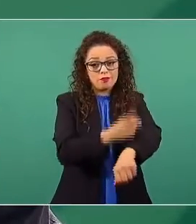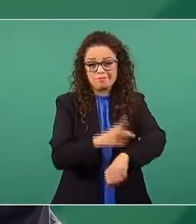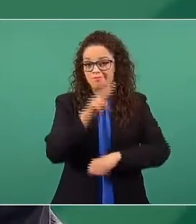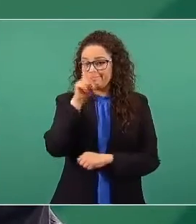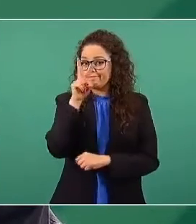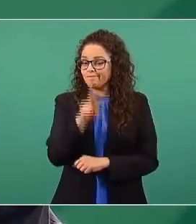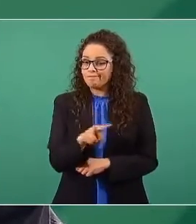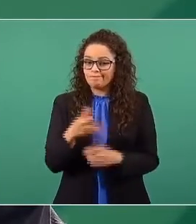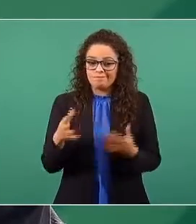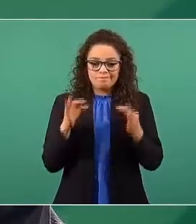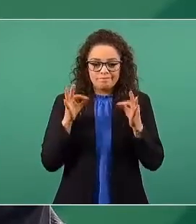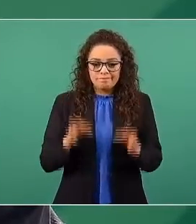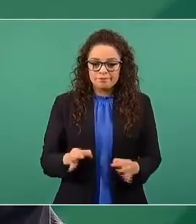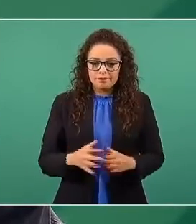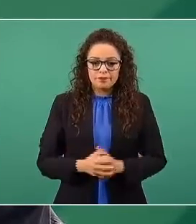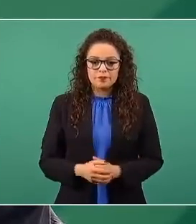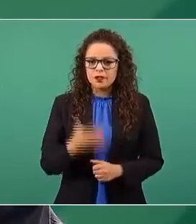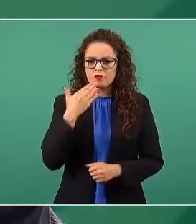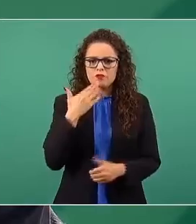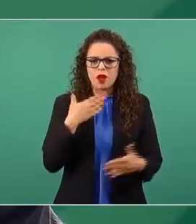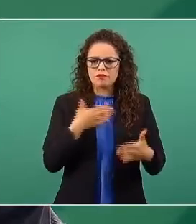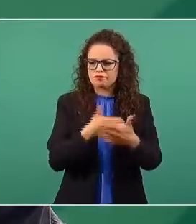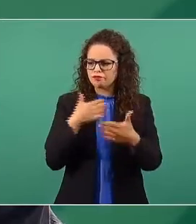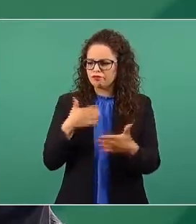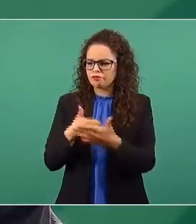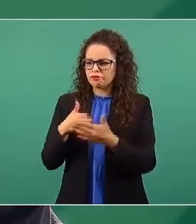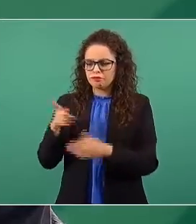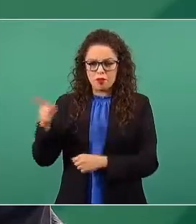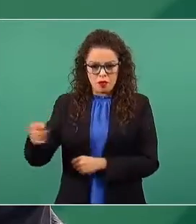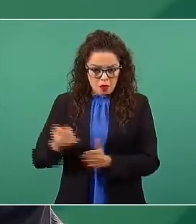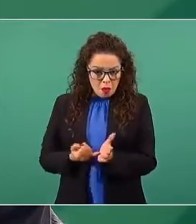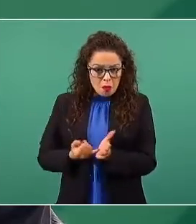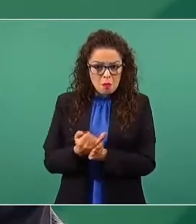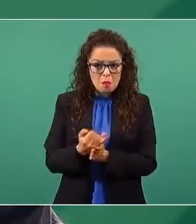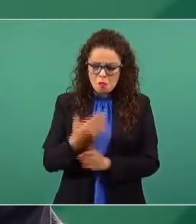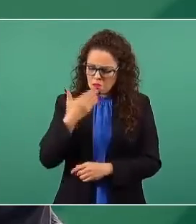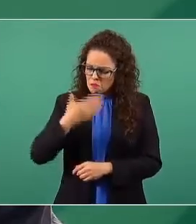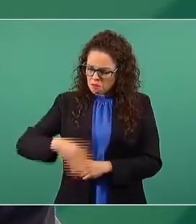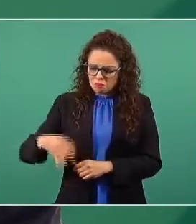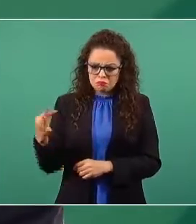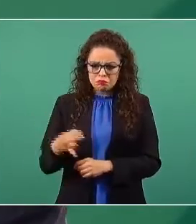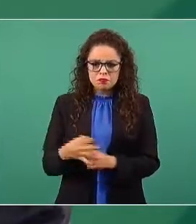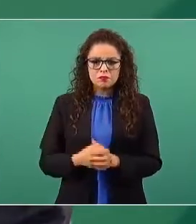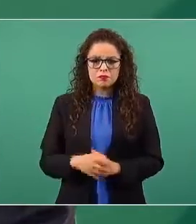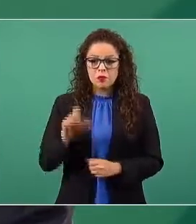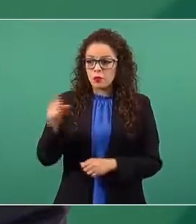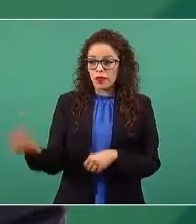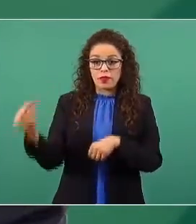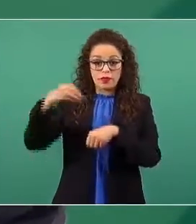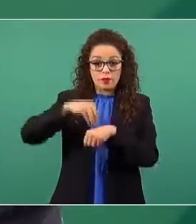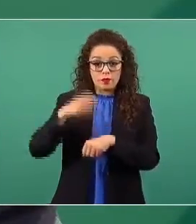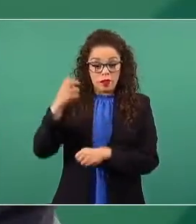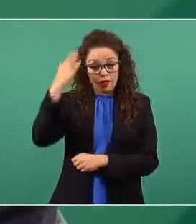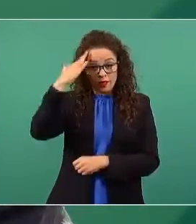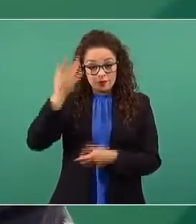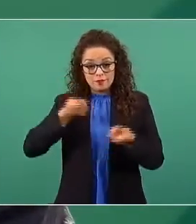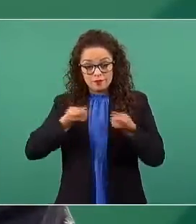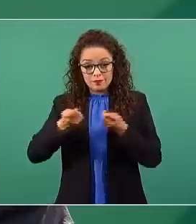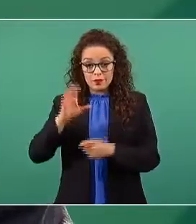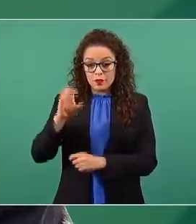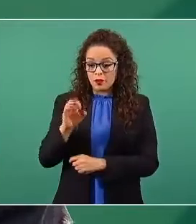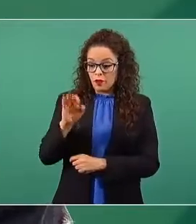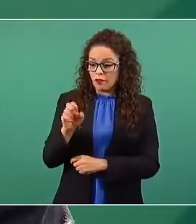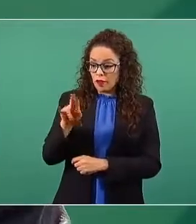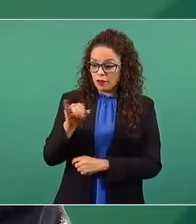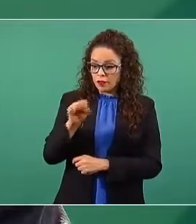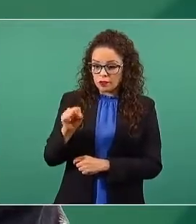tiene ambajes, no tiene limitaciones para hacerlo con decisión. Desde que llegó el doctor Sbarch a la titularidad de COFEPRIS, convocó la